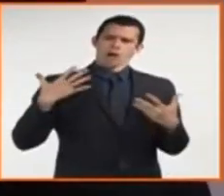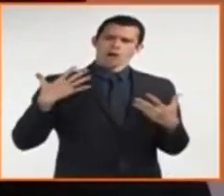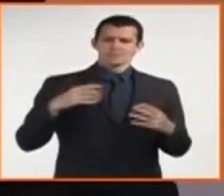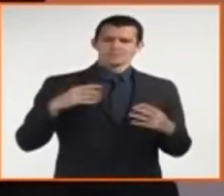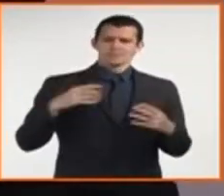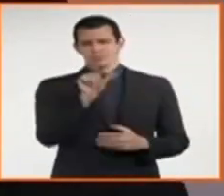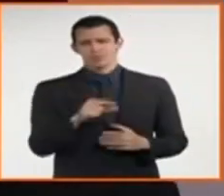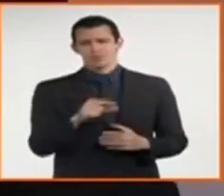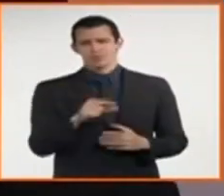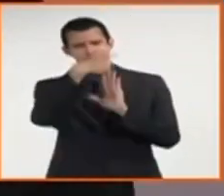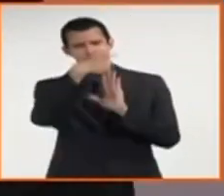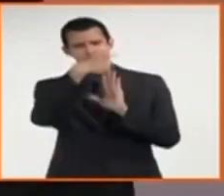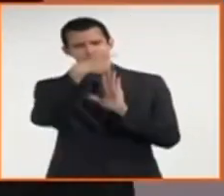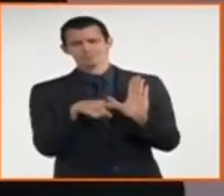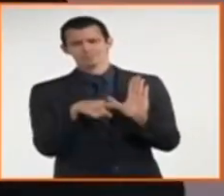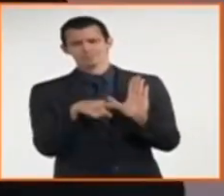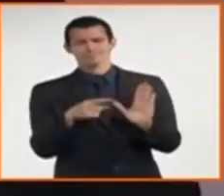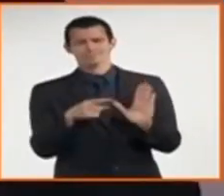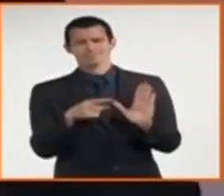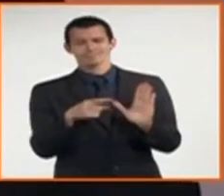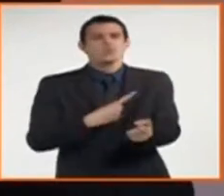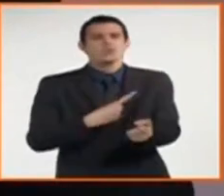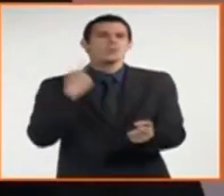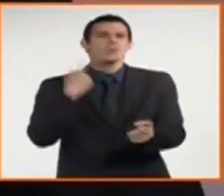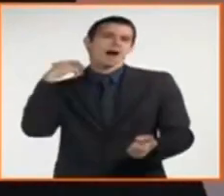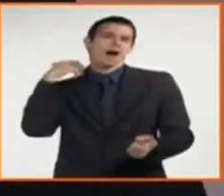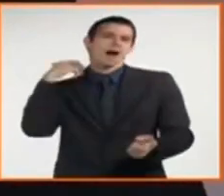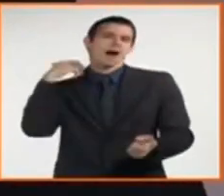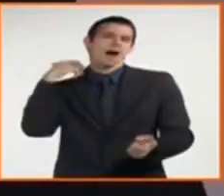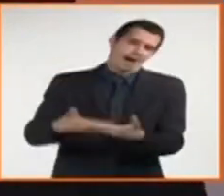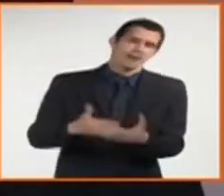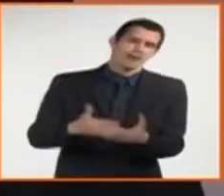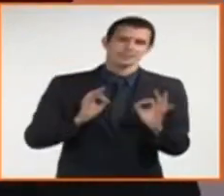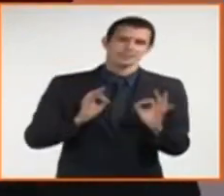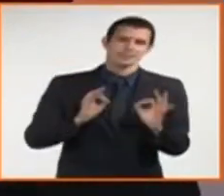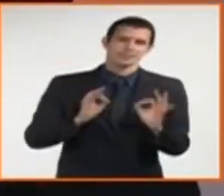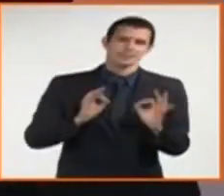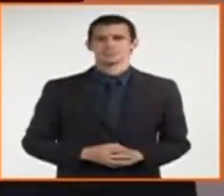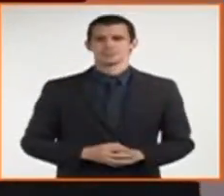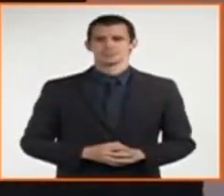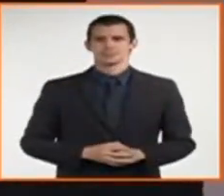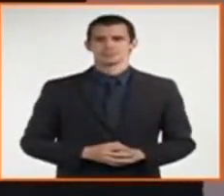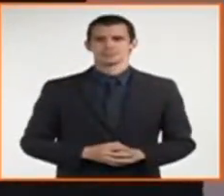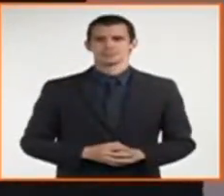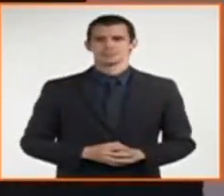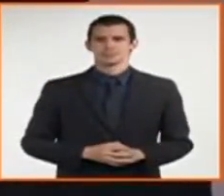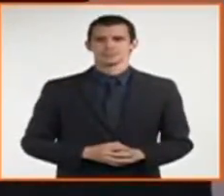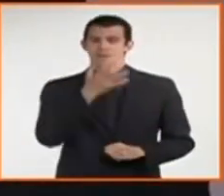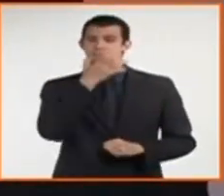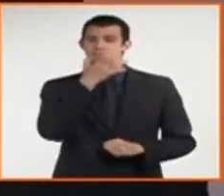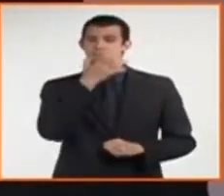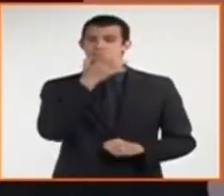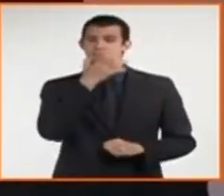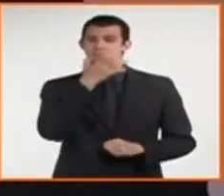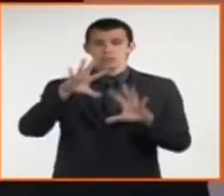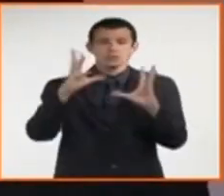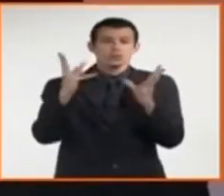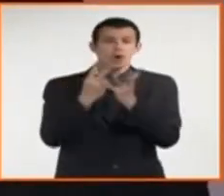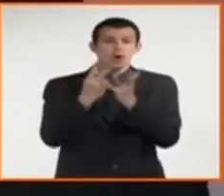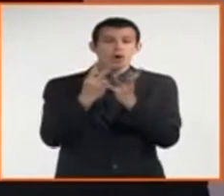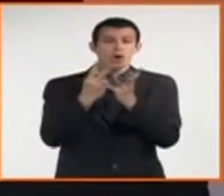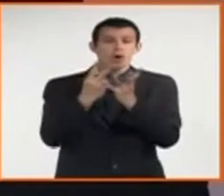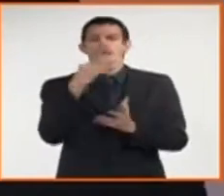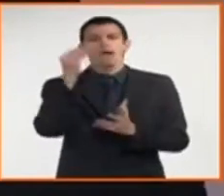humanidad fidel te cuenta como la hizo suya la que están ahí como la repetir por un lado promover lo mejor de la cultura y lo mejor de la cultura